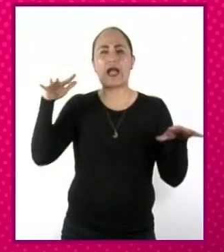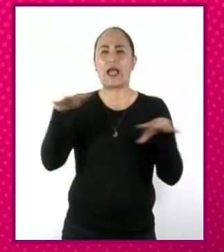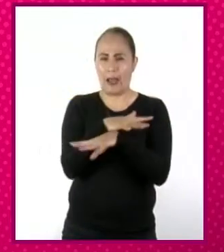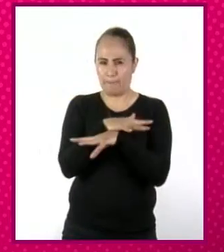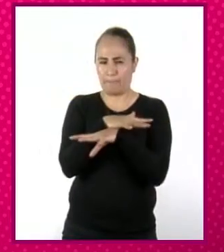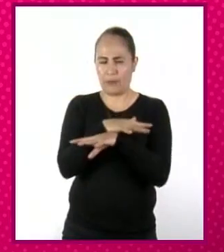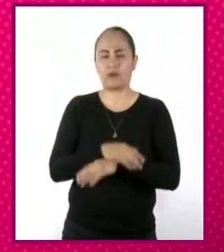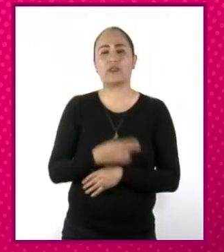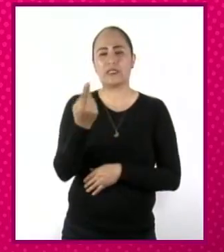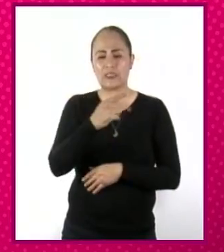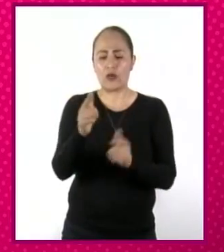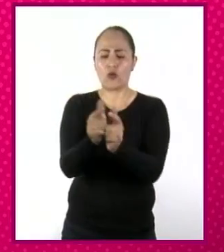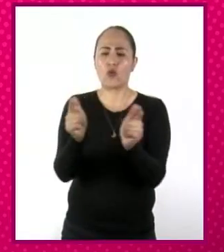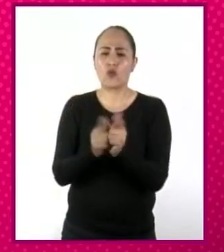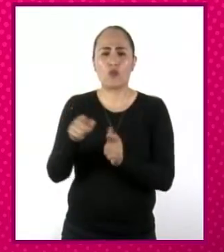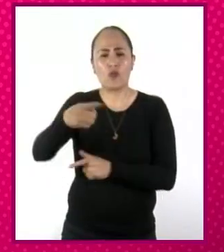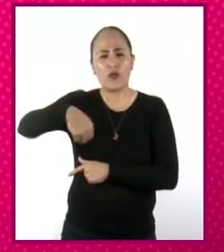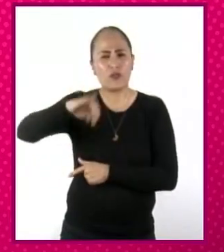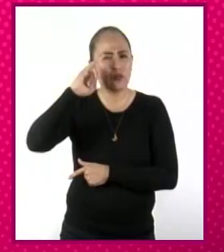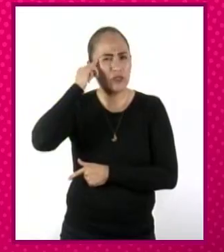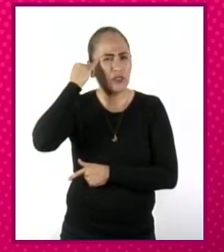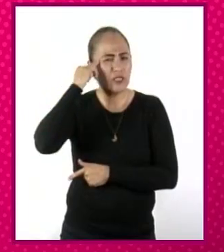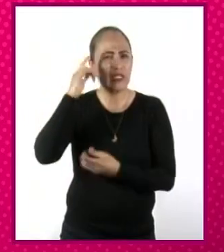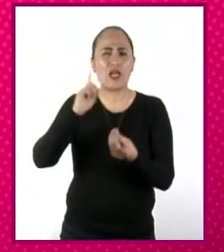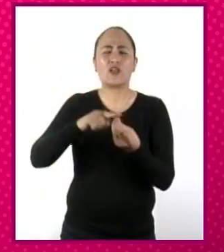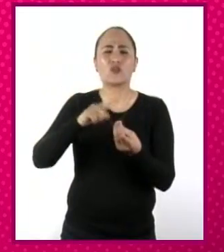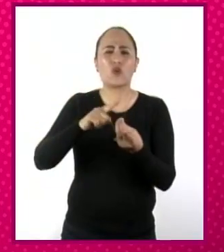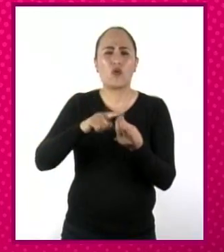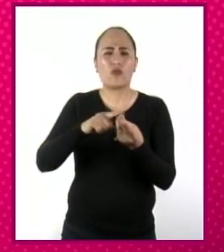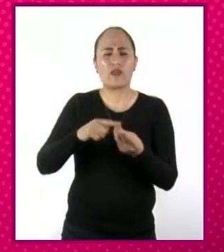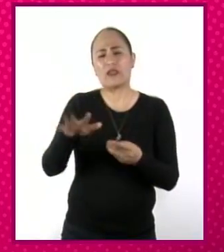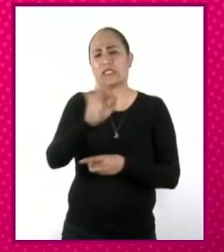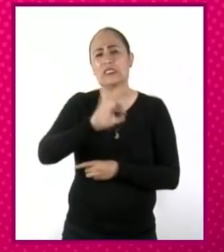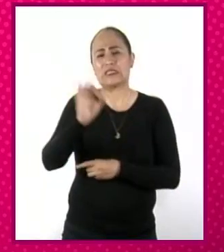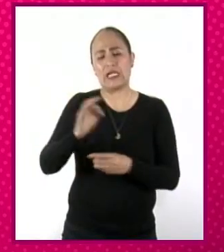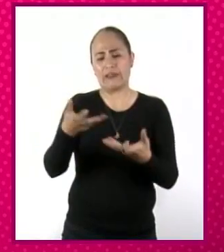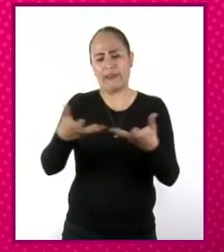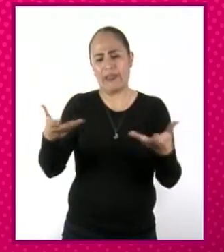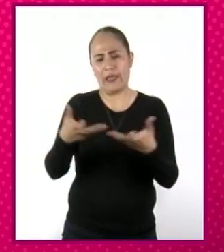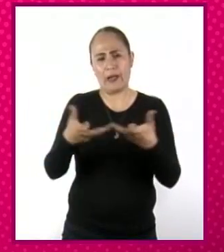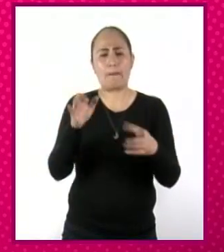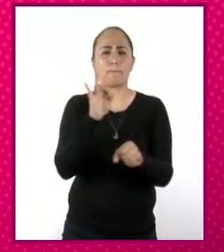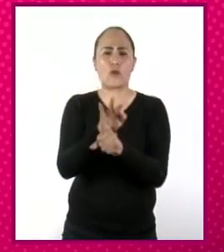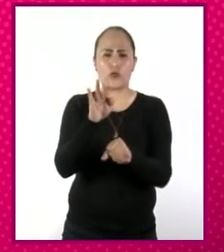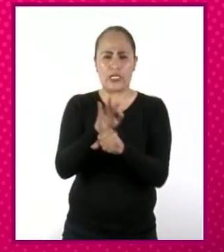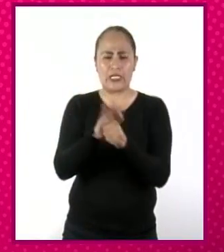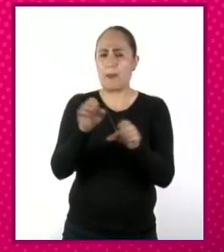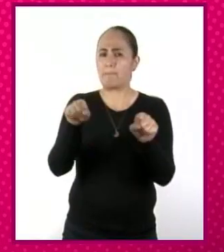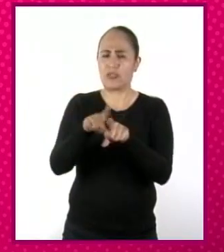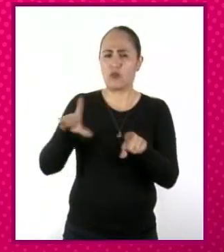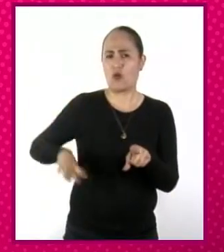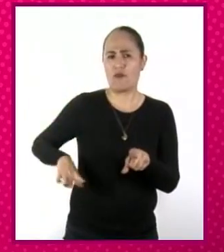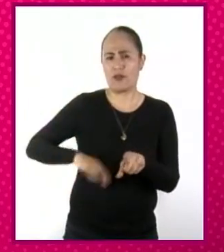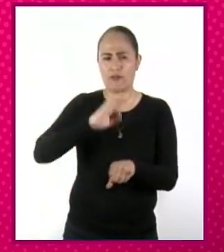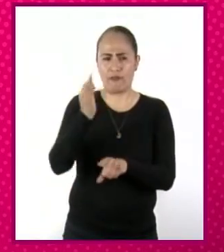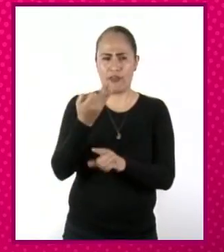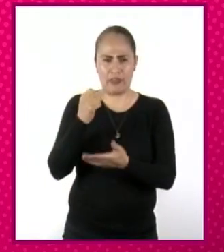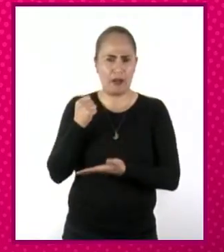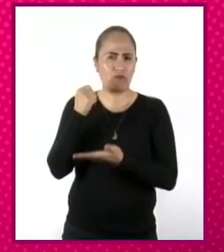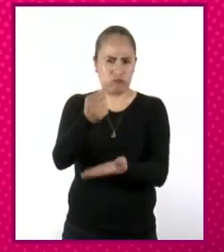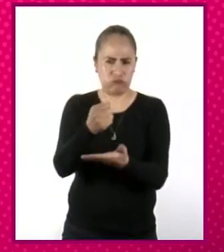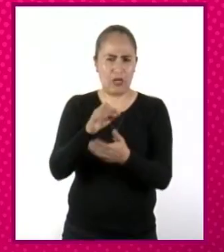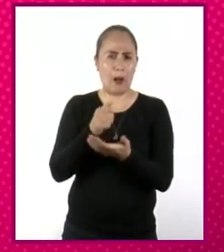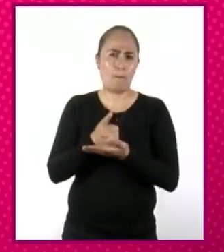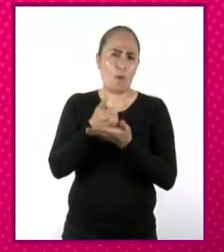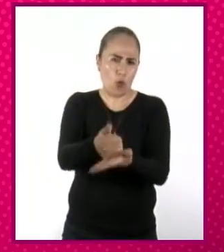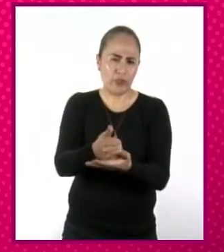que lo que se puede hacer con los indígenas es ubicarlo en reservaciones que estén protegidas y que sean financiadas por el gobierno federal, en el cual los